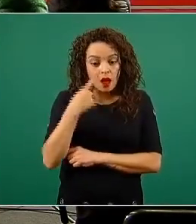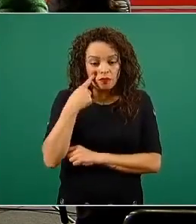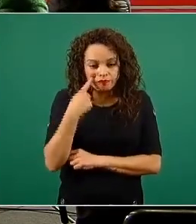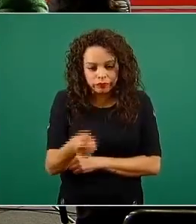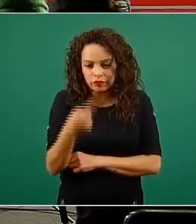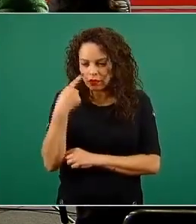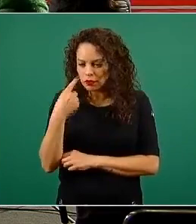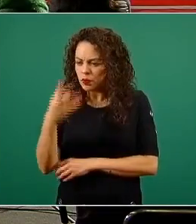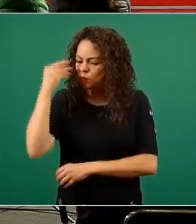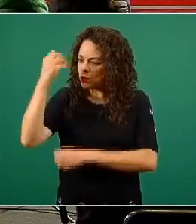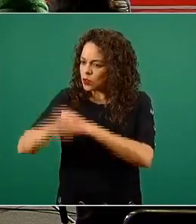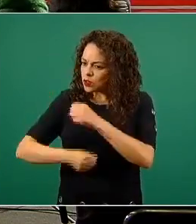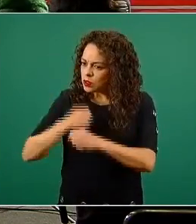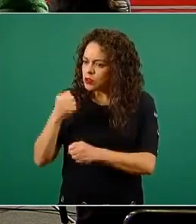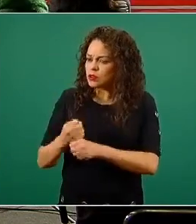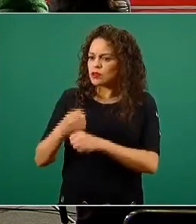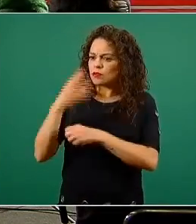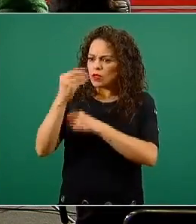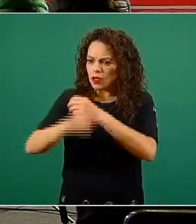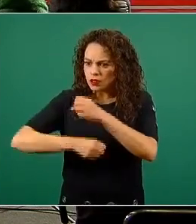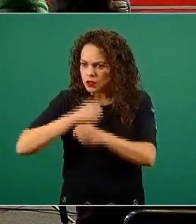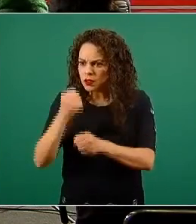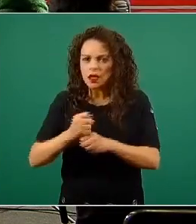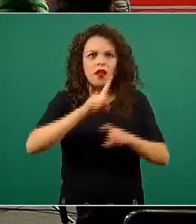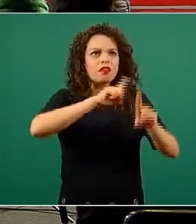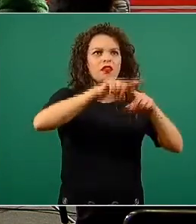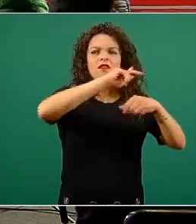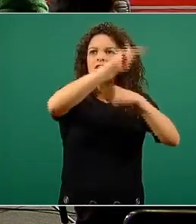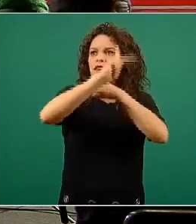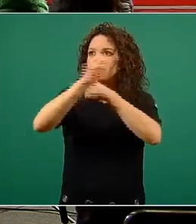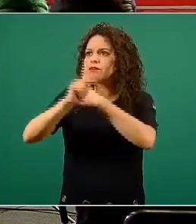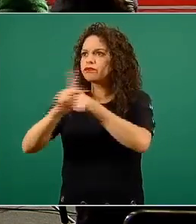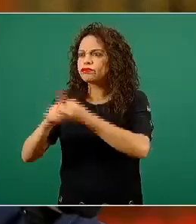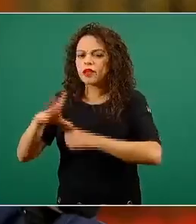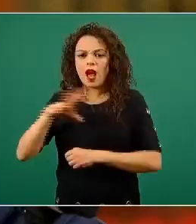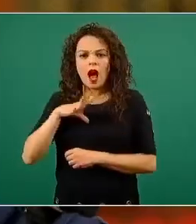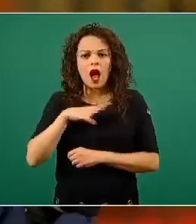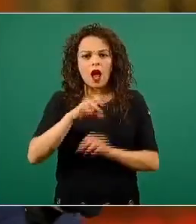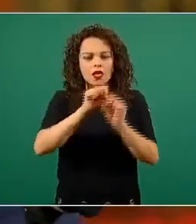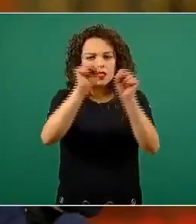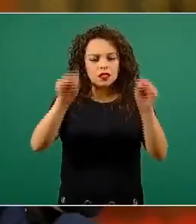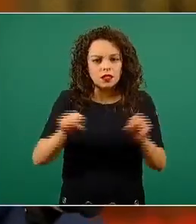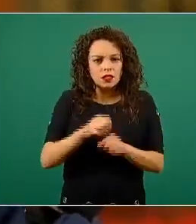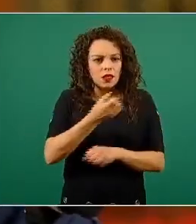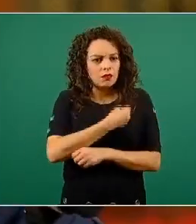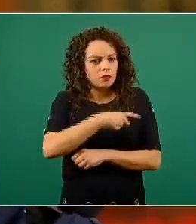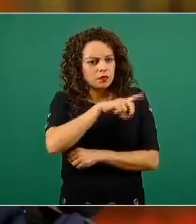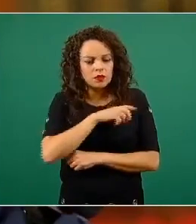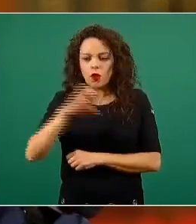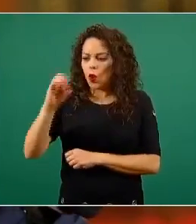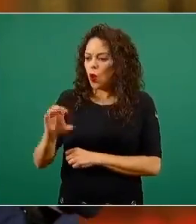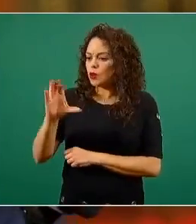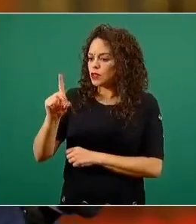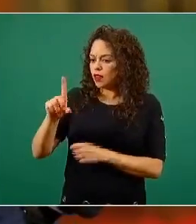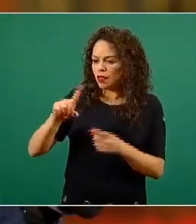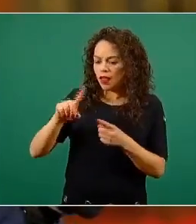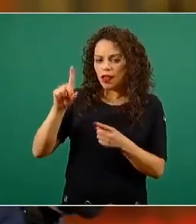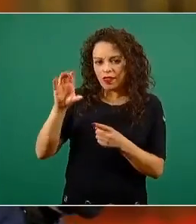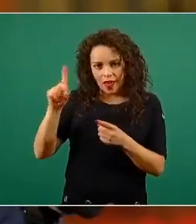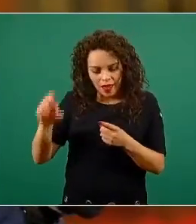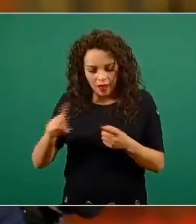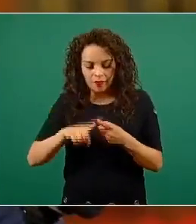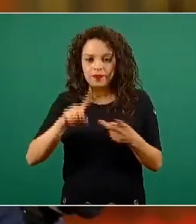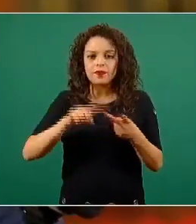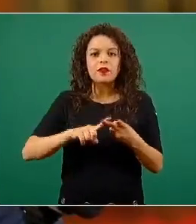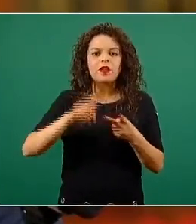años de los países que tienen sistemas de salud universales y resilientes, países de la OCDE, países de Europa, Canadá, etcétera,